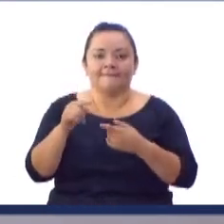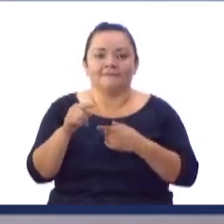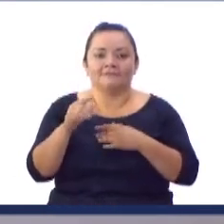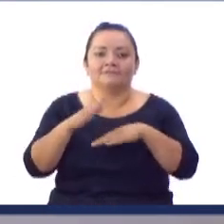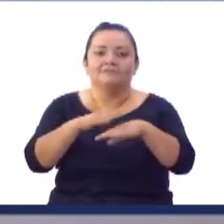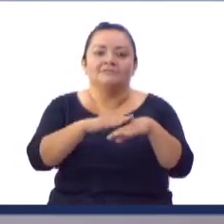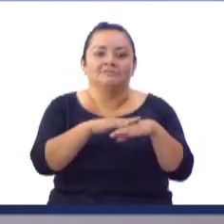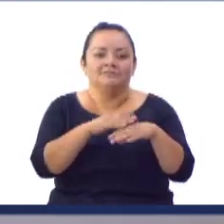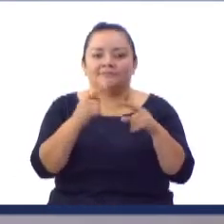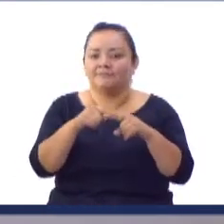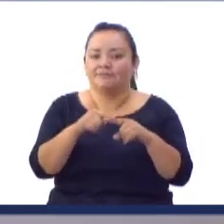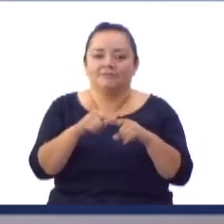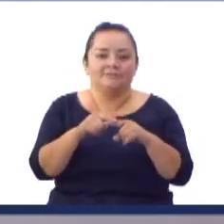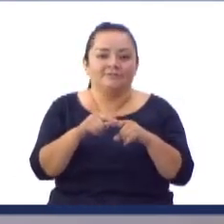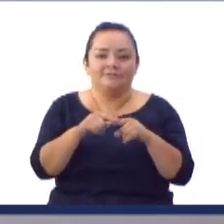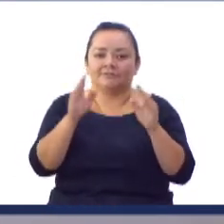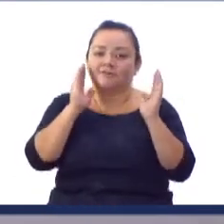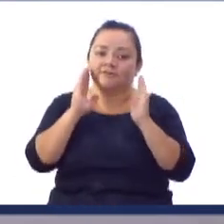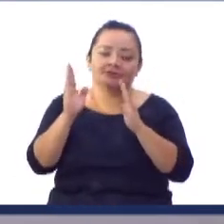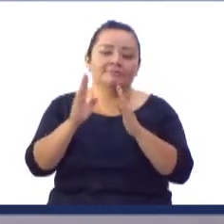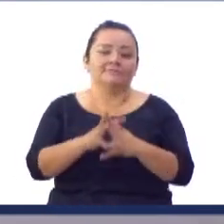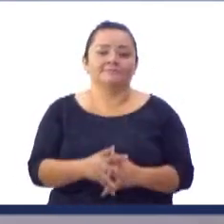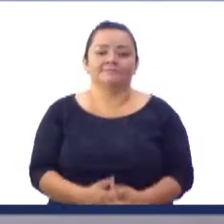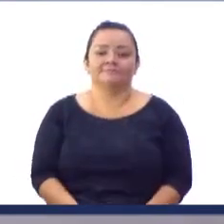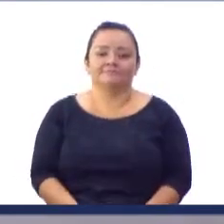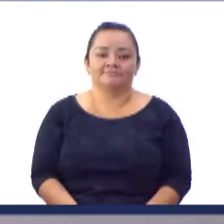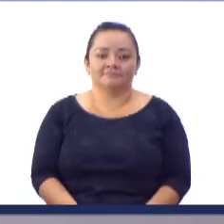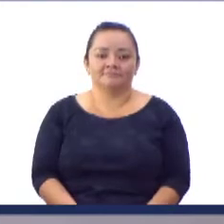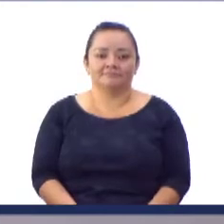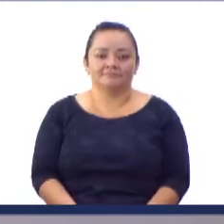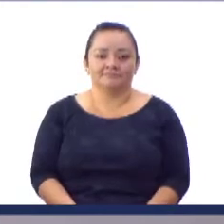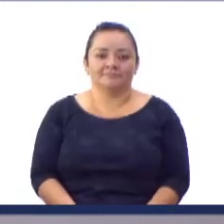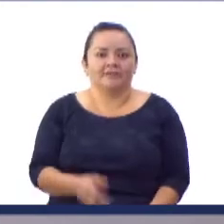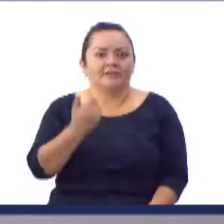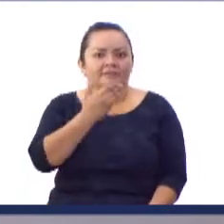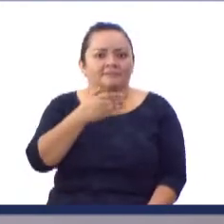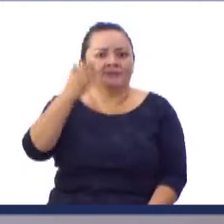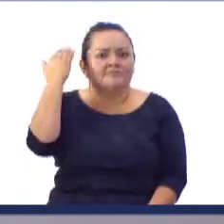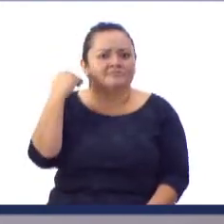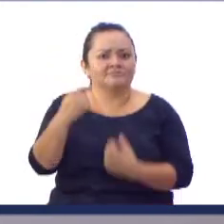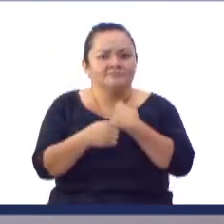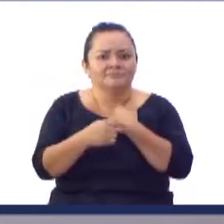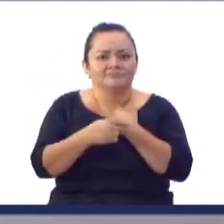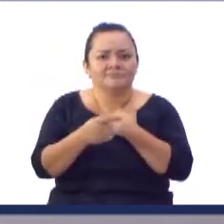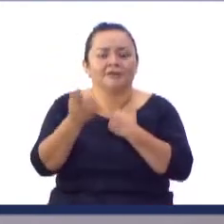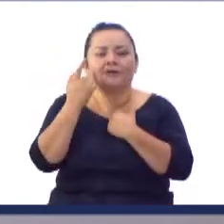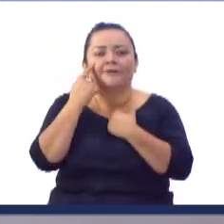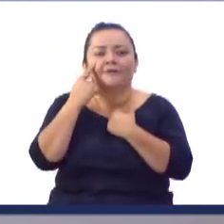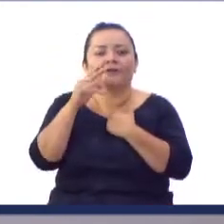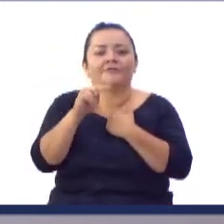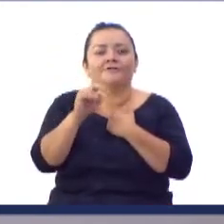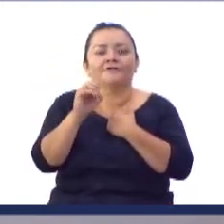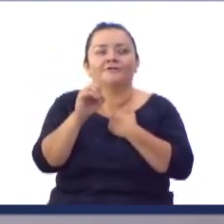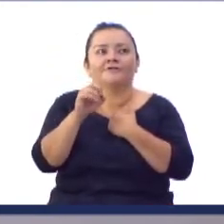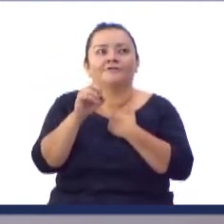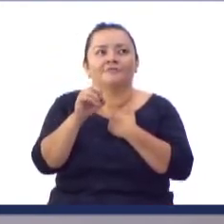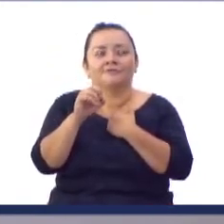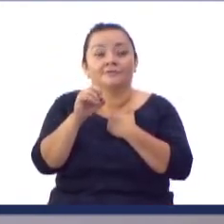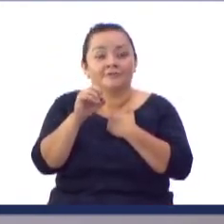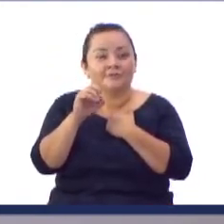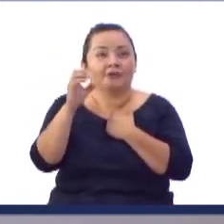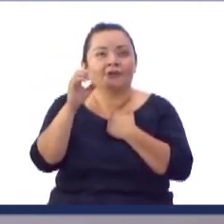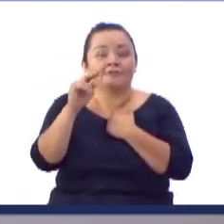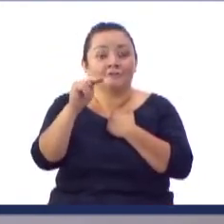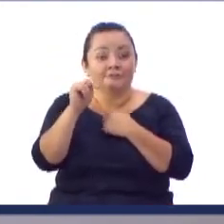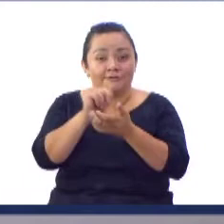pero no han hecho atención qué pasó en aquellos tiempos donde no es muchas veces usted estaban